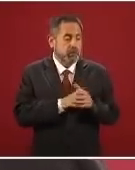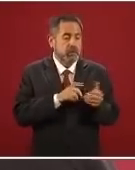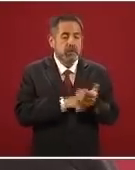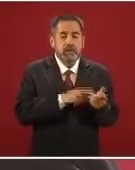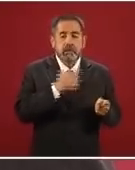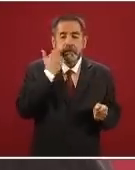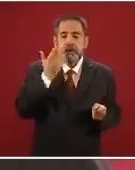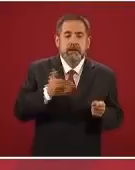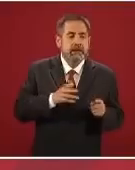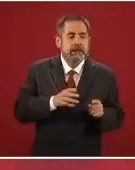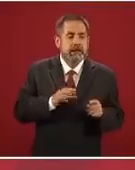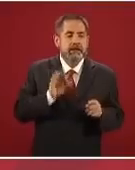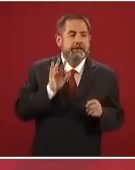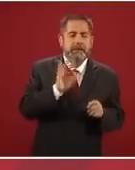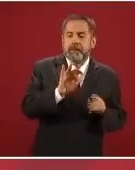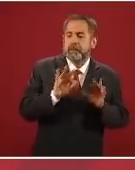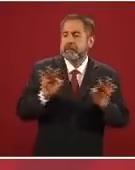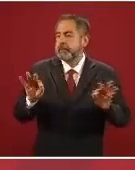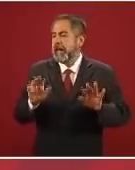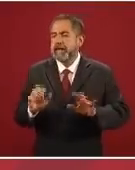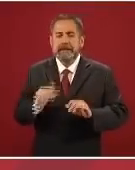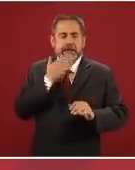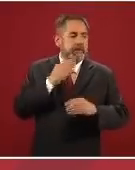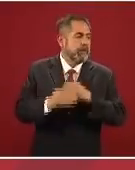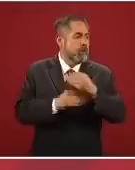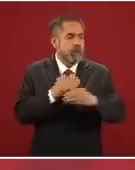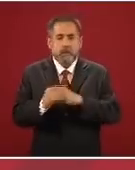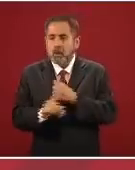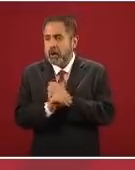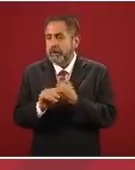a mantener el conflicto, a administrar el conflicto,